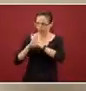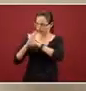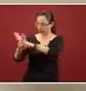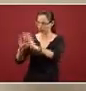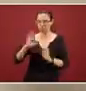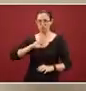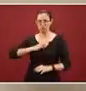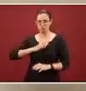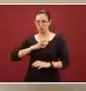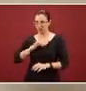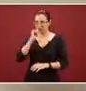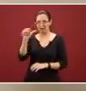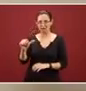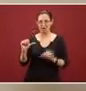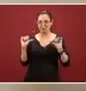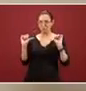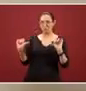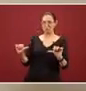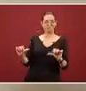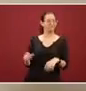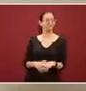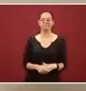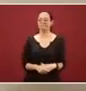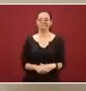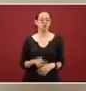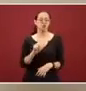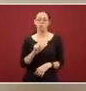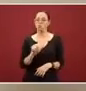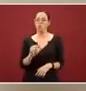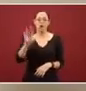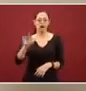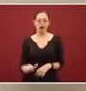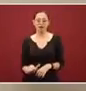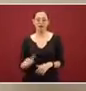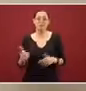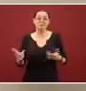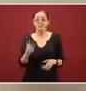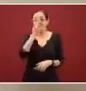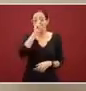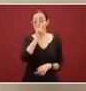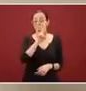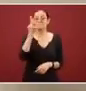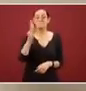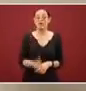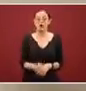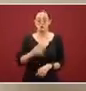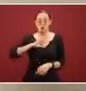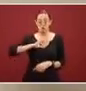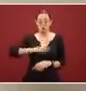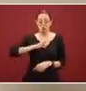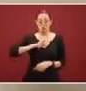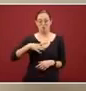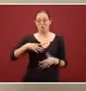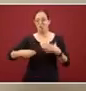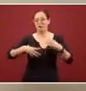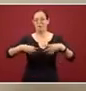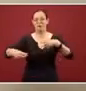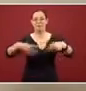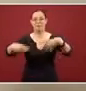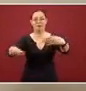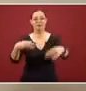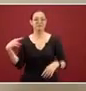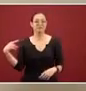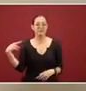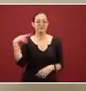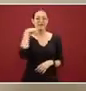el virus ingrese. Y ni siquiera para enfermedades de transmisión rápida, sobre todo las que son por vía respiratoria, ni